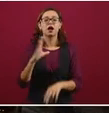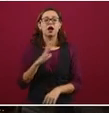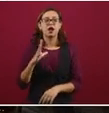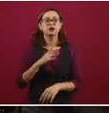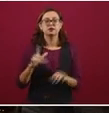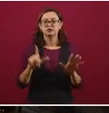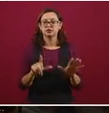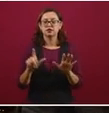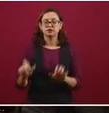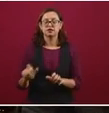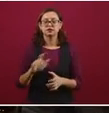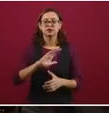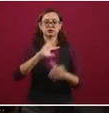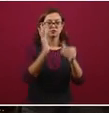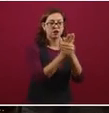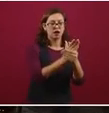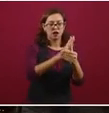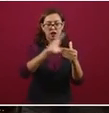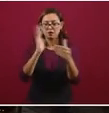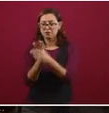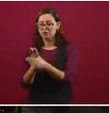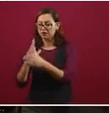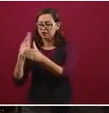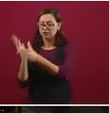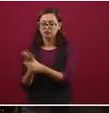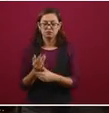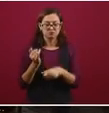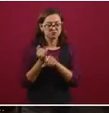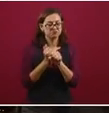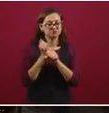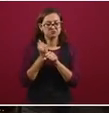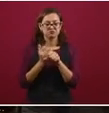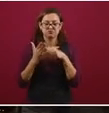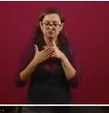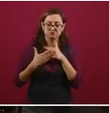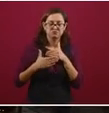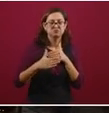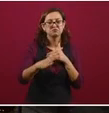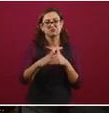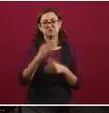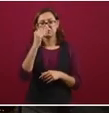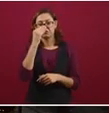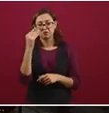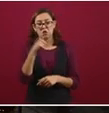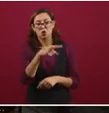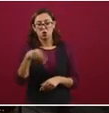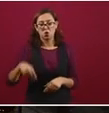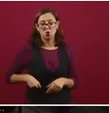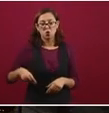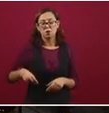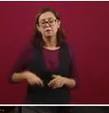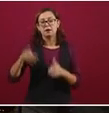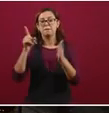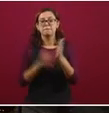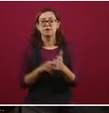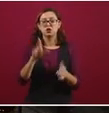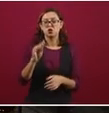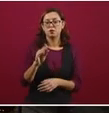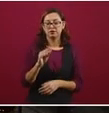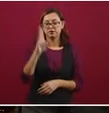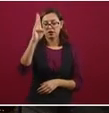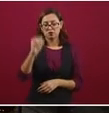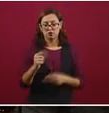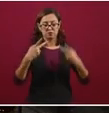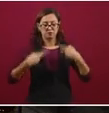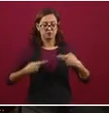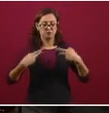de investigación abiertas, imputados 1.099 personas, a